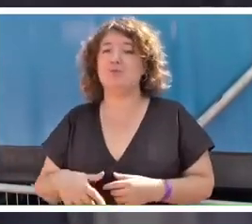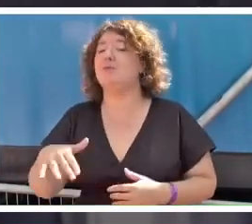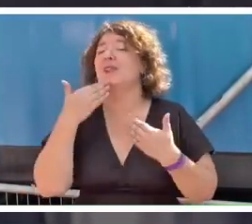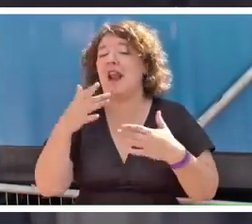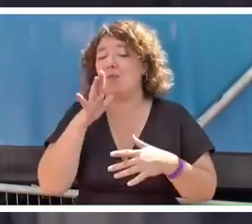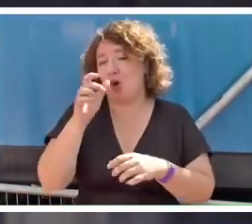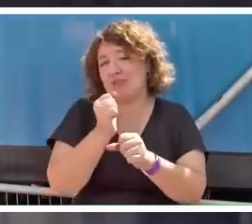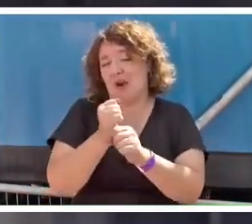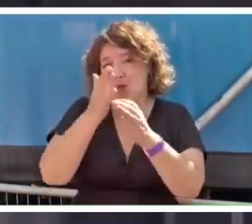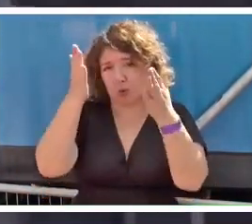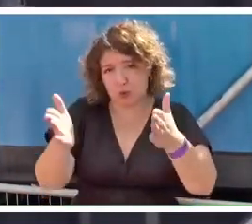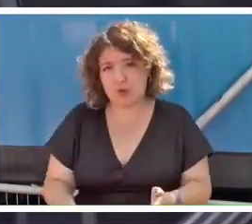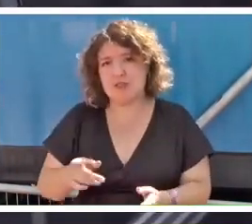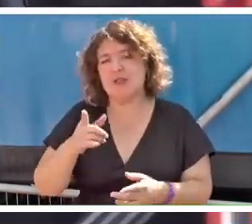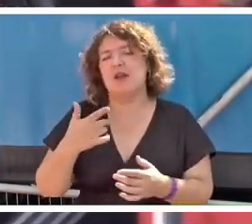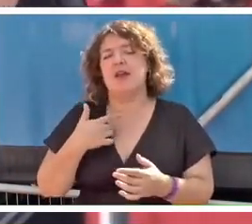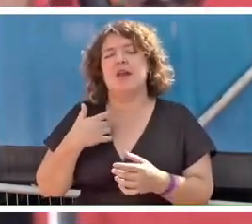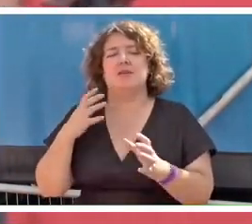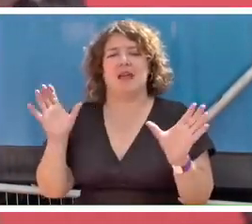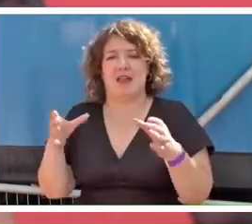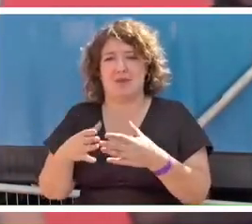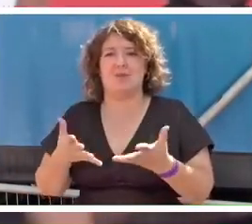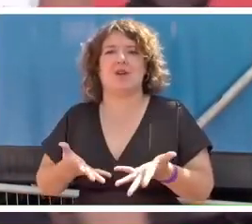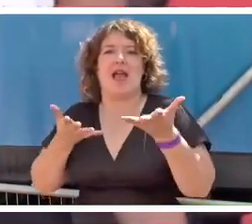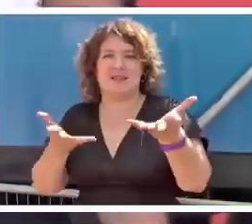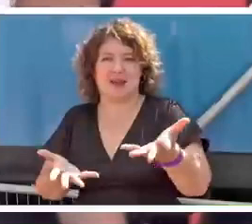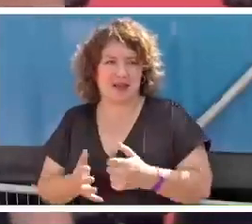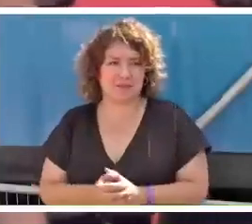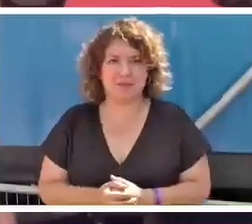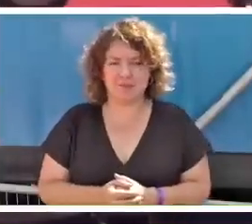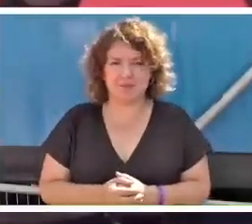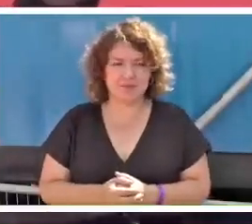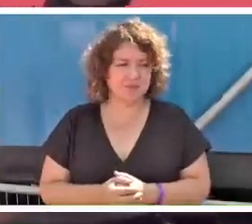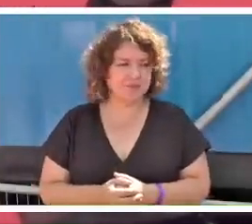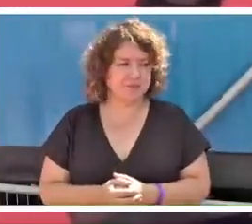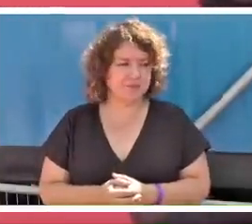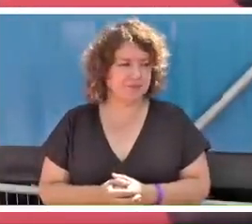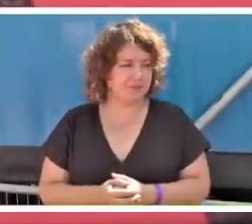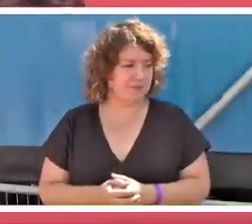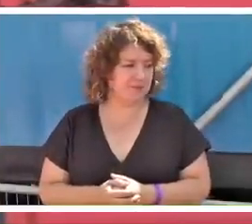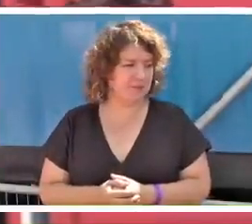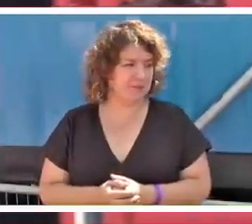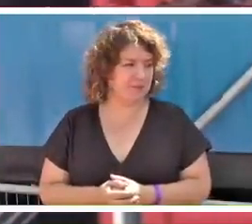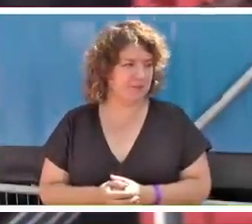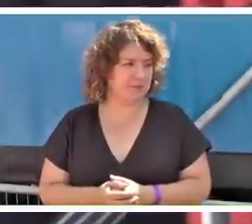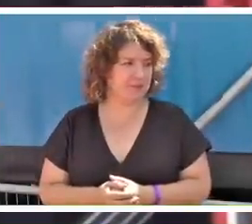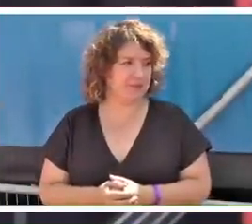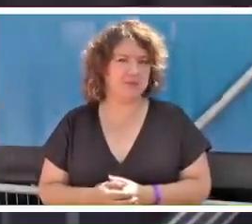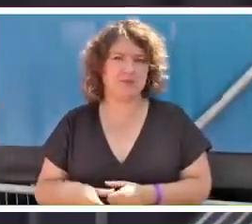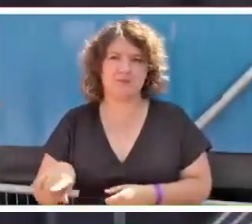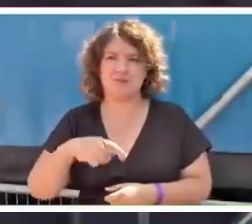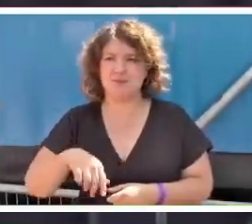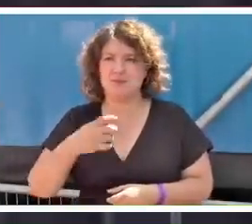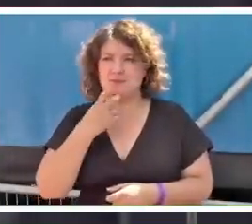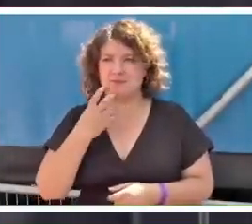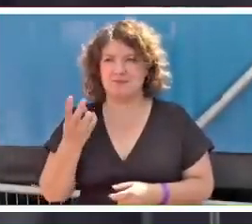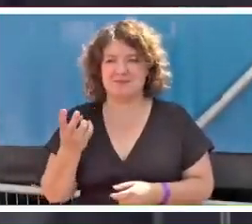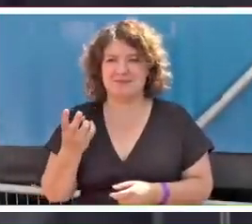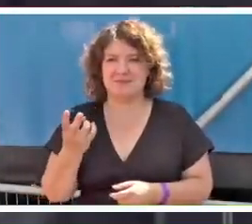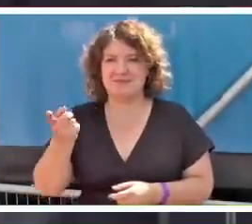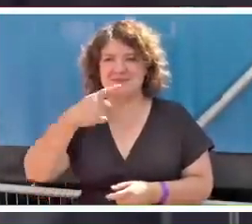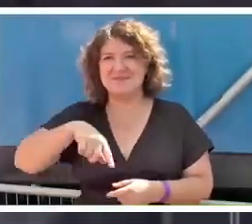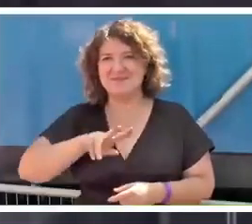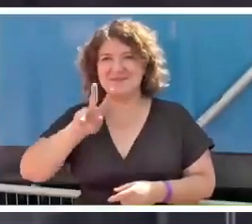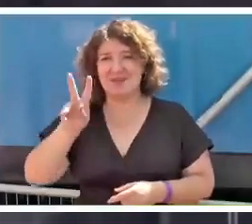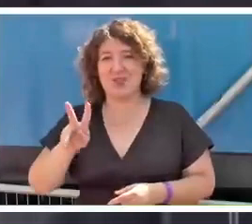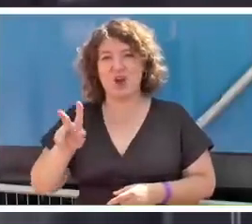por tu entrega. Y dejadme que les dé las gracias a dos personas que representan lo mejor de